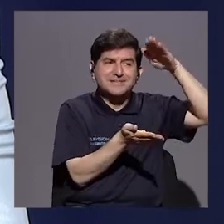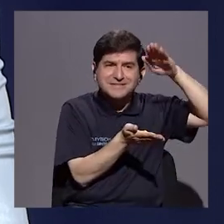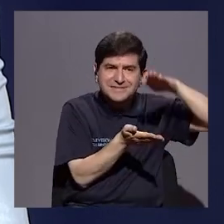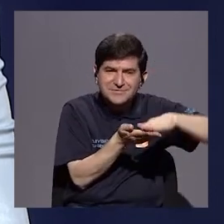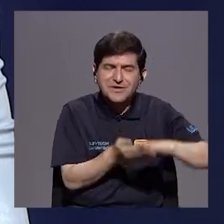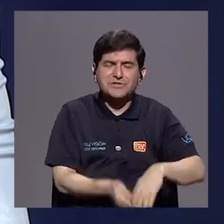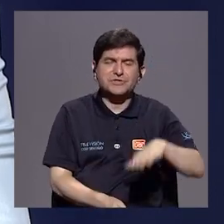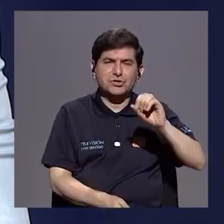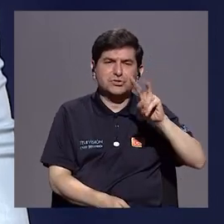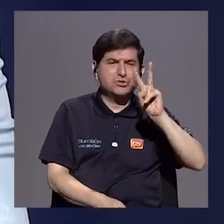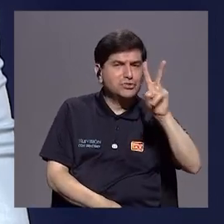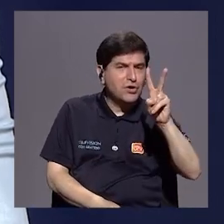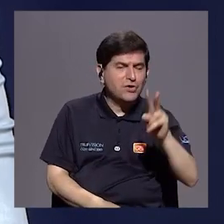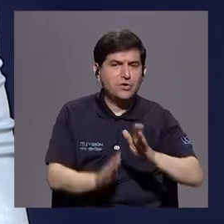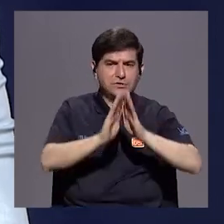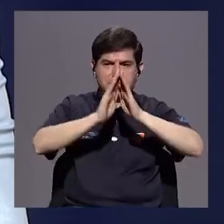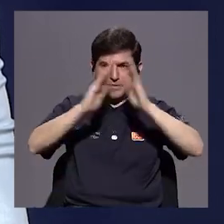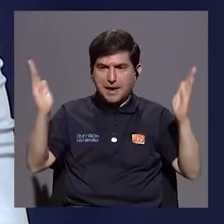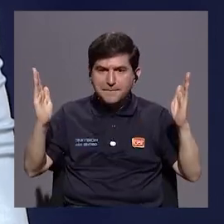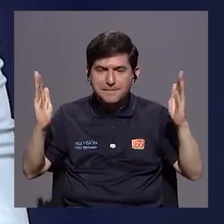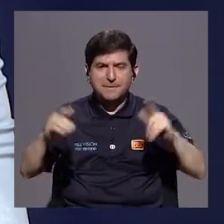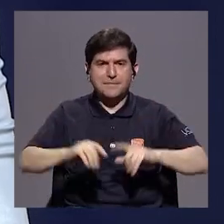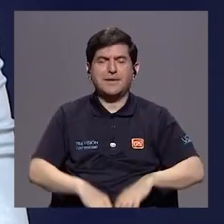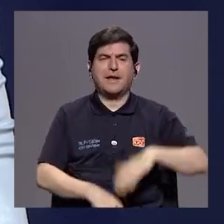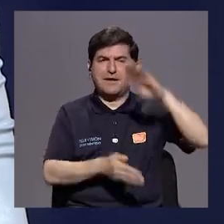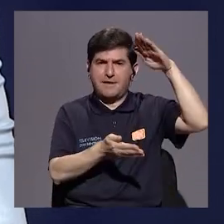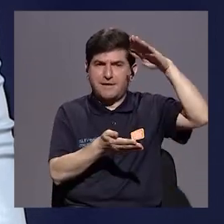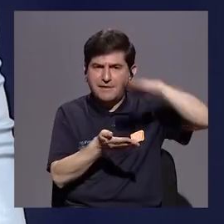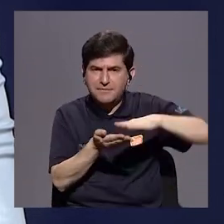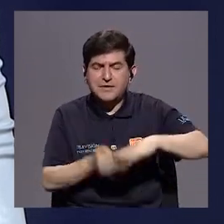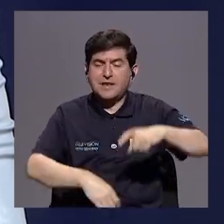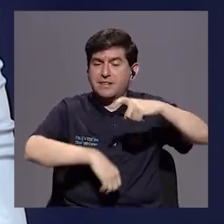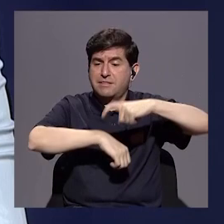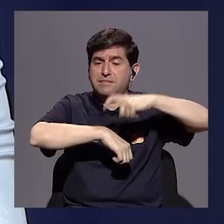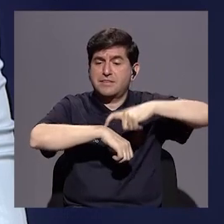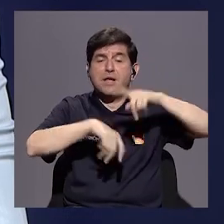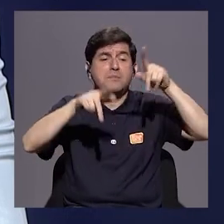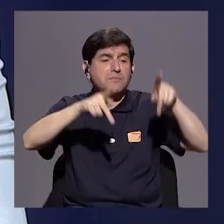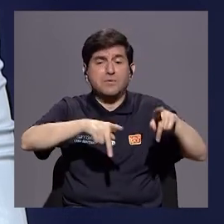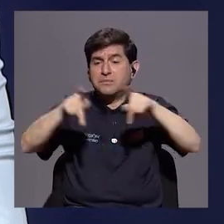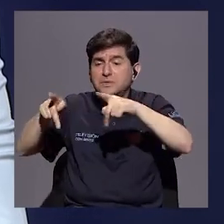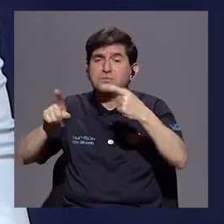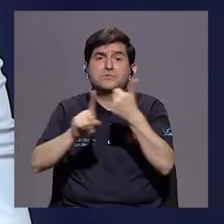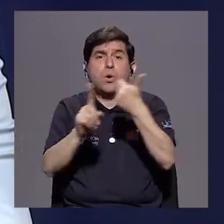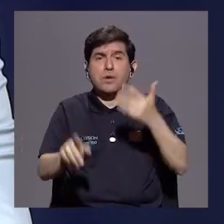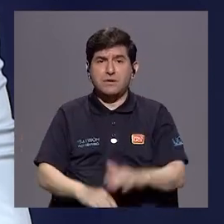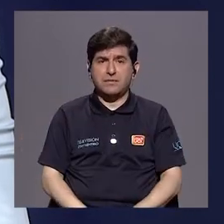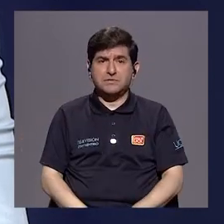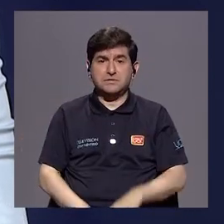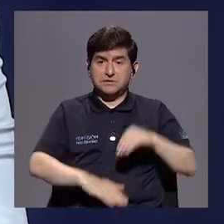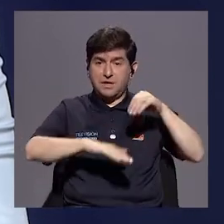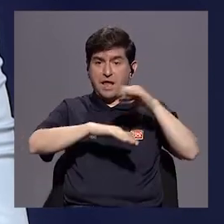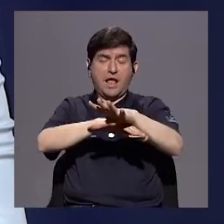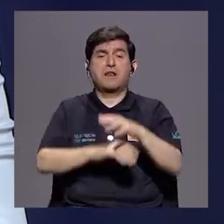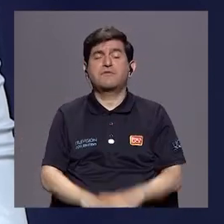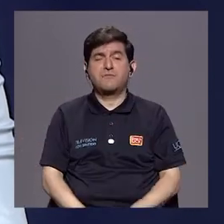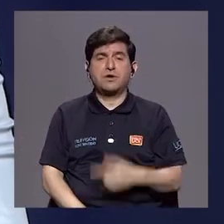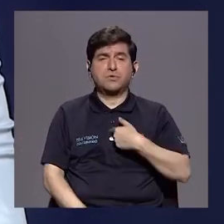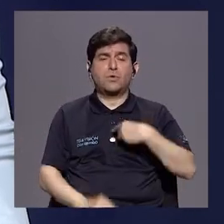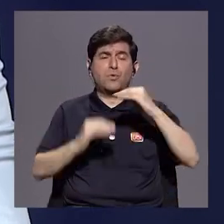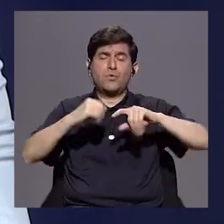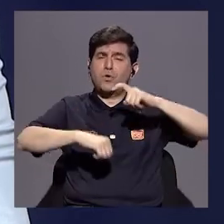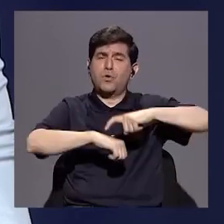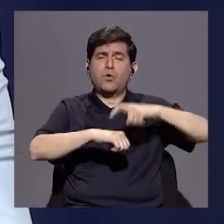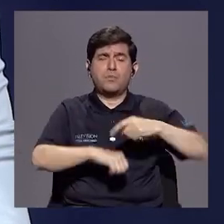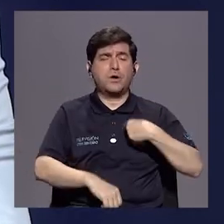de carbono ampliado a la disminución del tiempo de las personas es decir el efecto de gastar